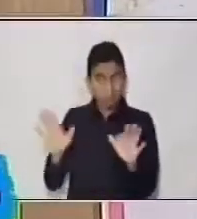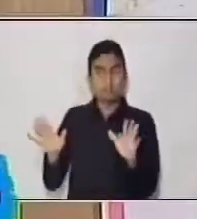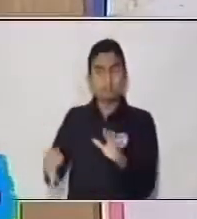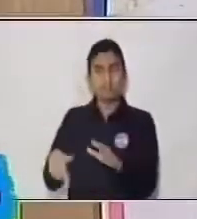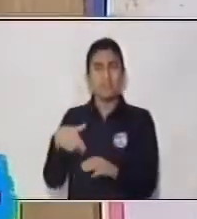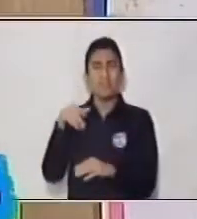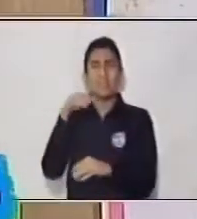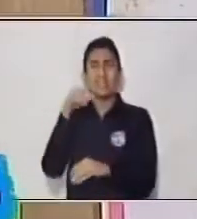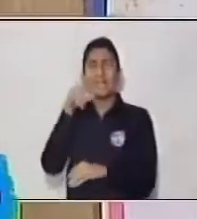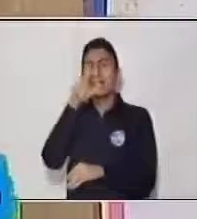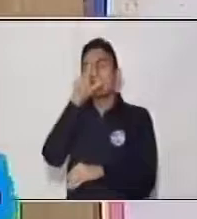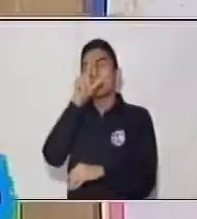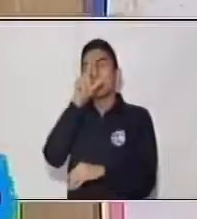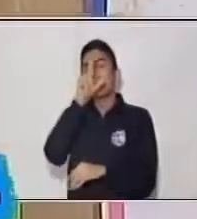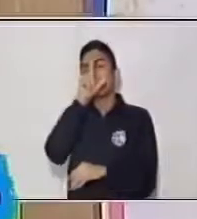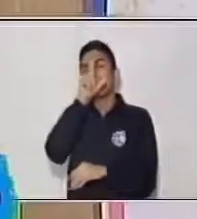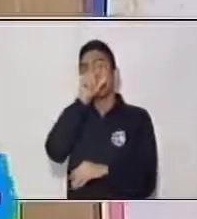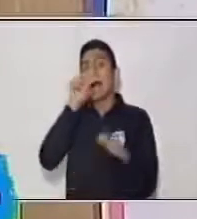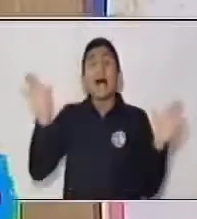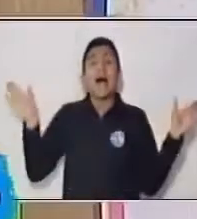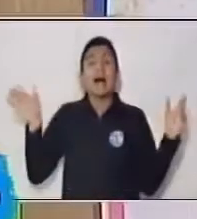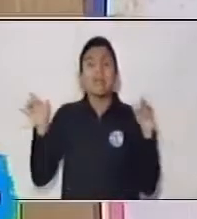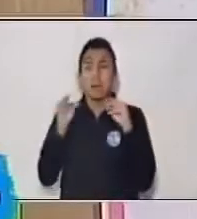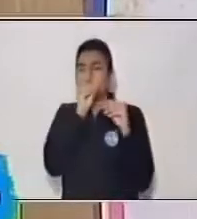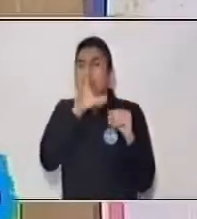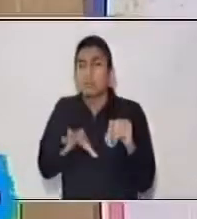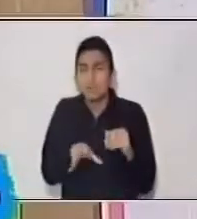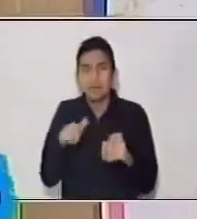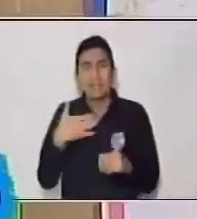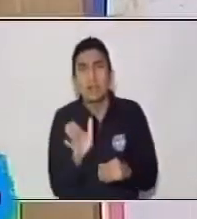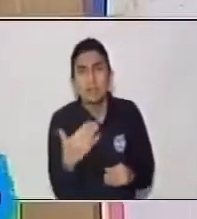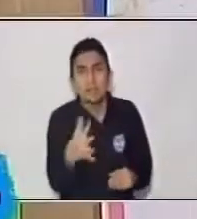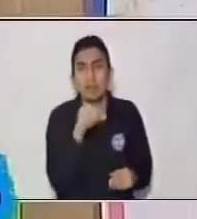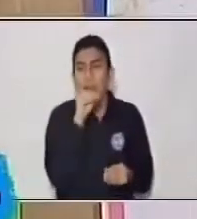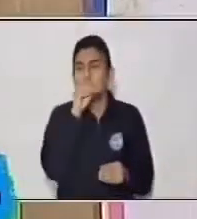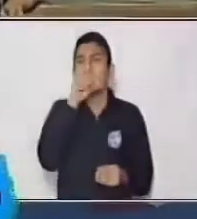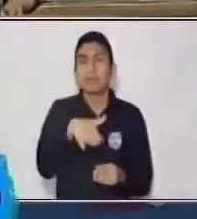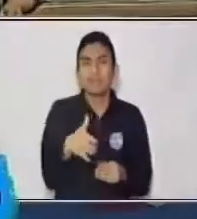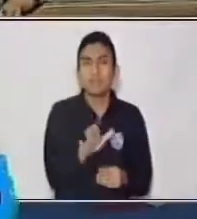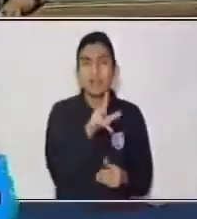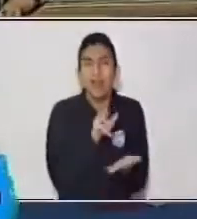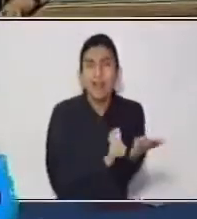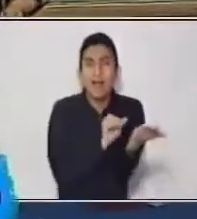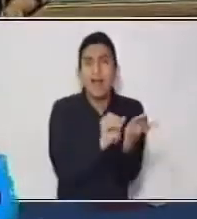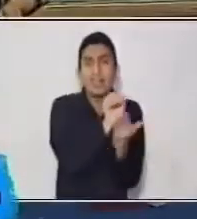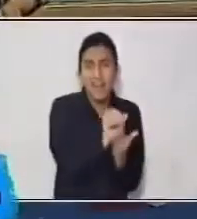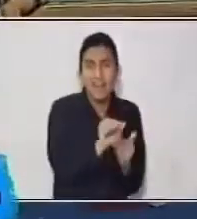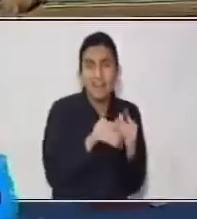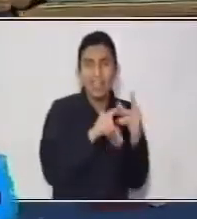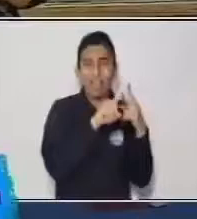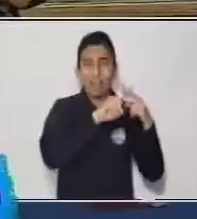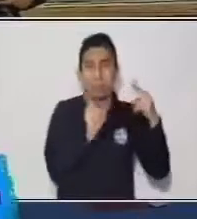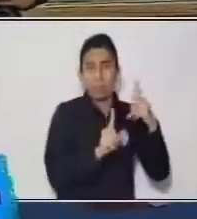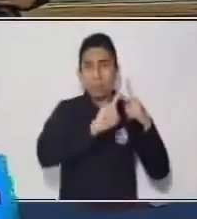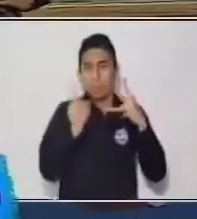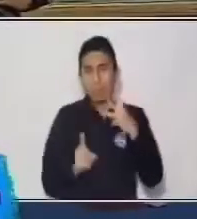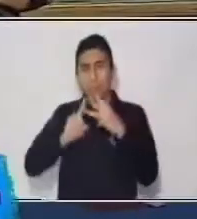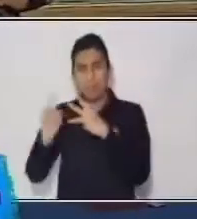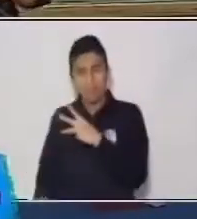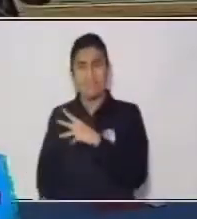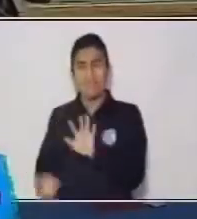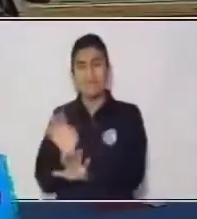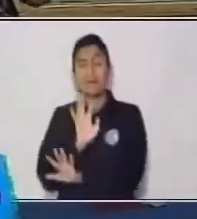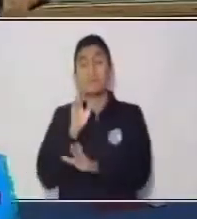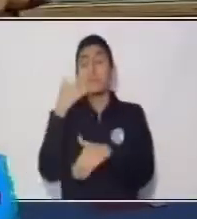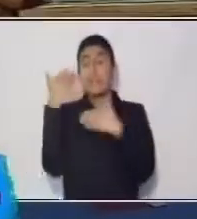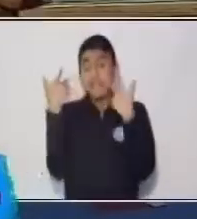sacó a la rana sacó al piojo, pero el piojo costó que saliera porque se quedaba entre la saliva. Salió el piojo y